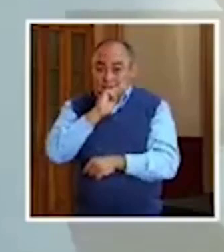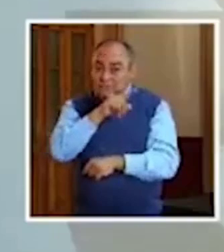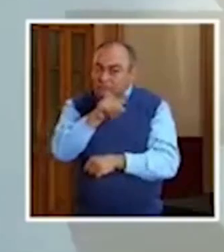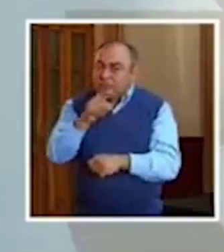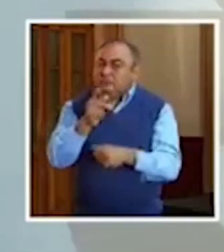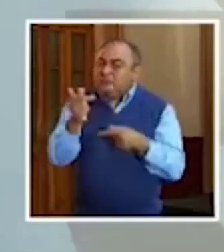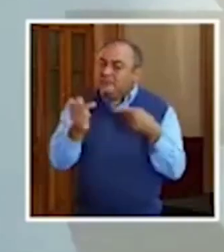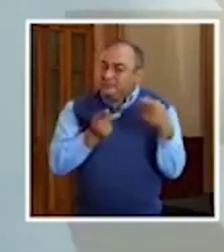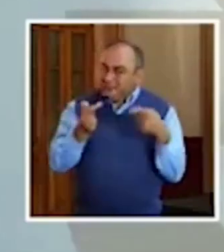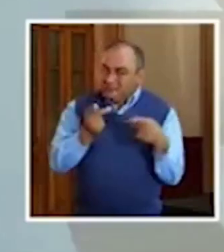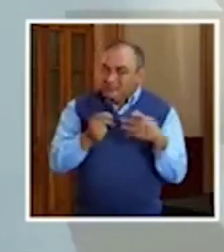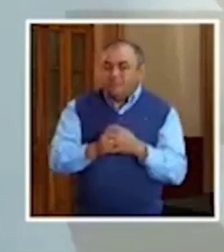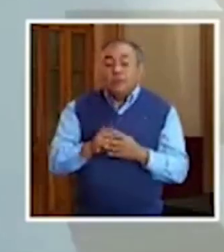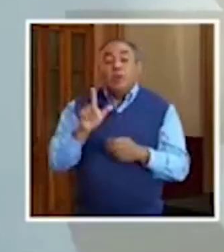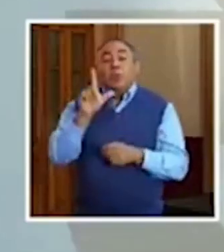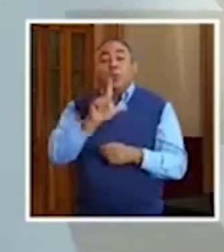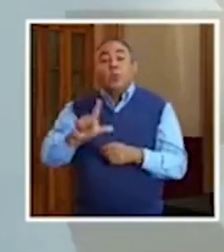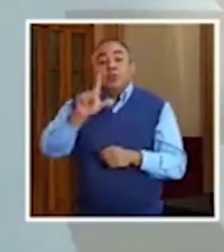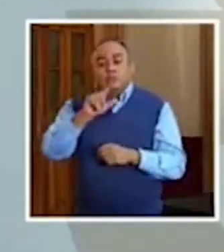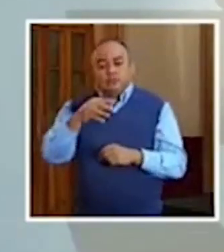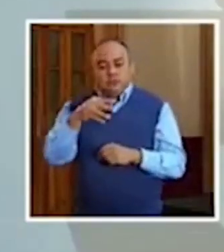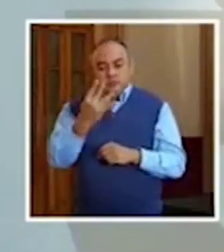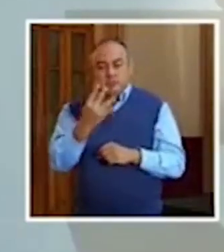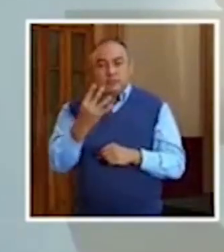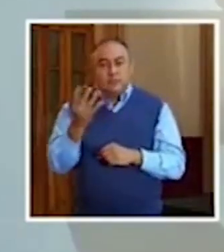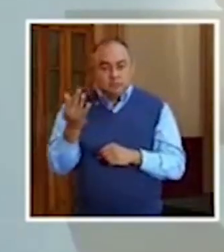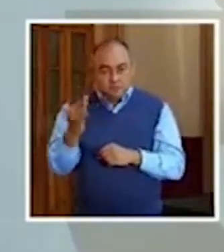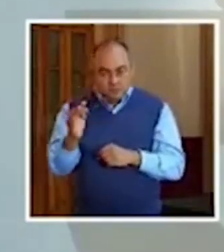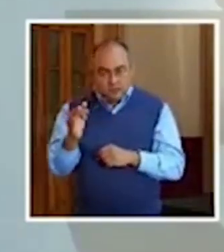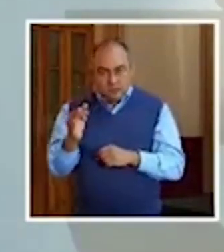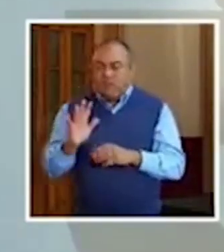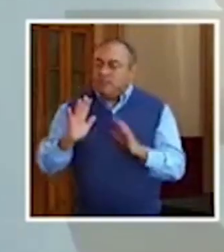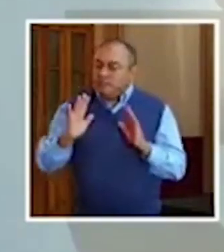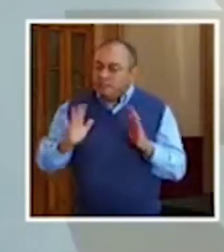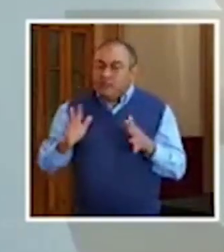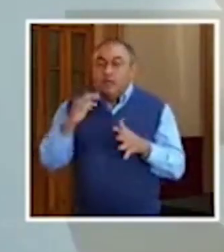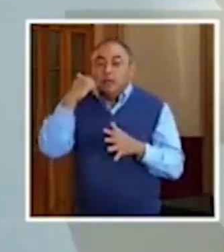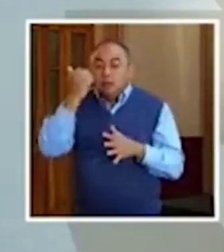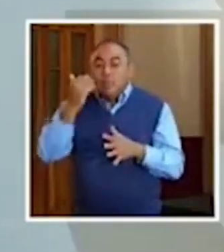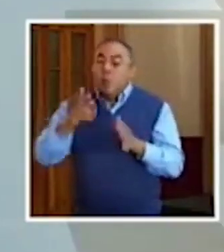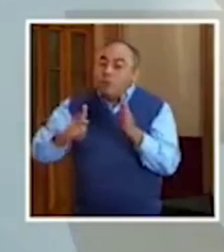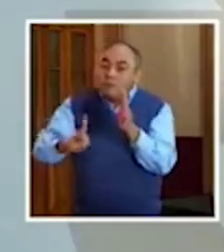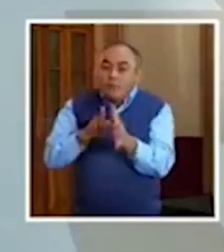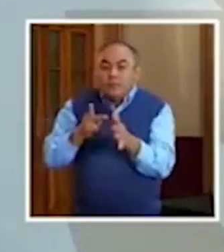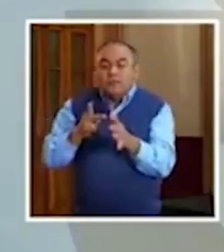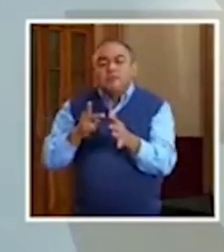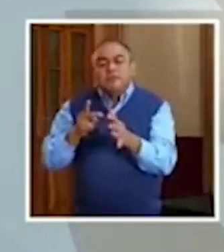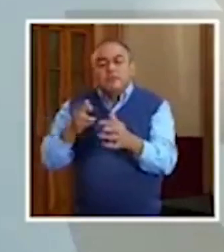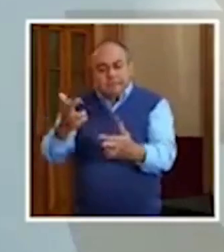El lunes 14 de febrero, queremos regresar al esquema original,